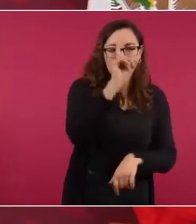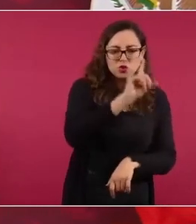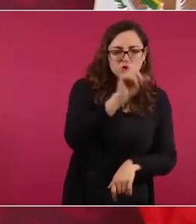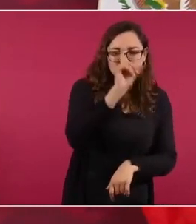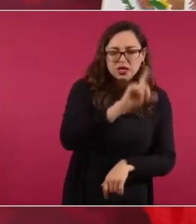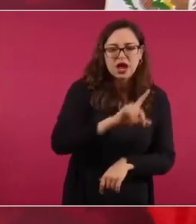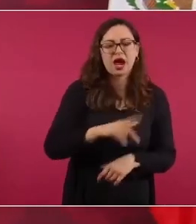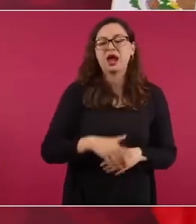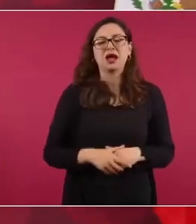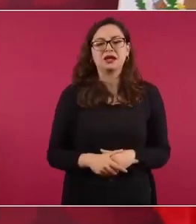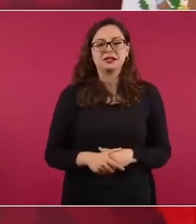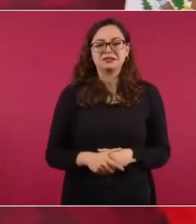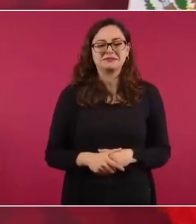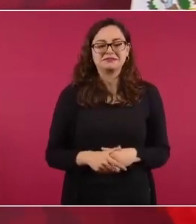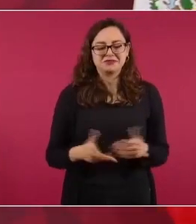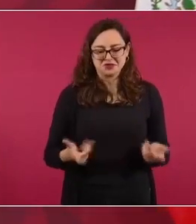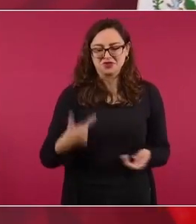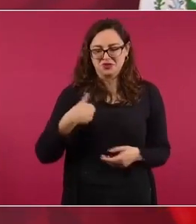les debería decir,